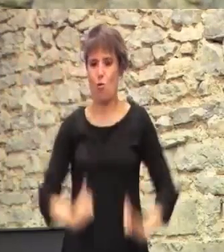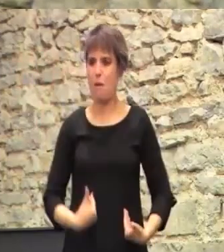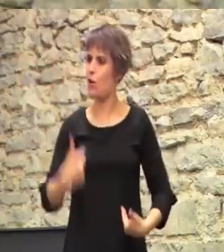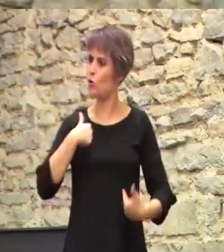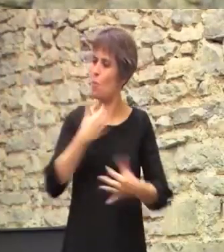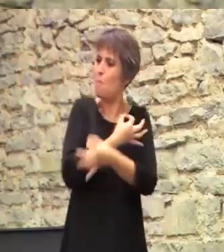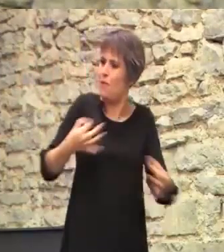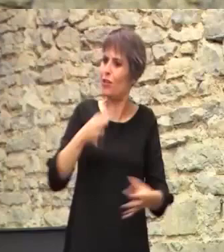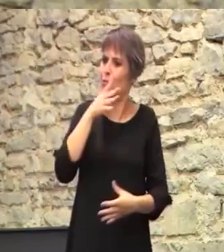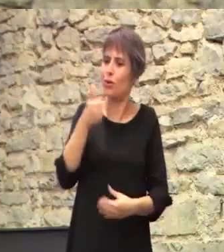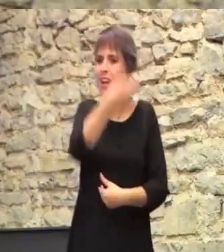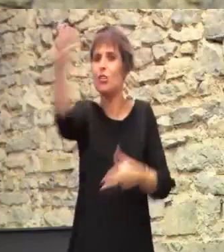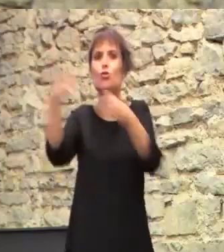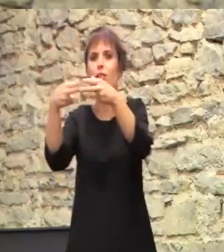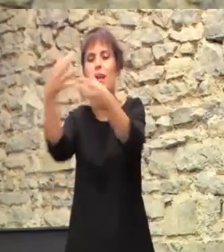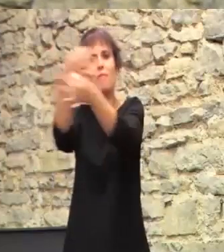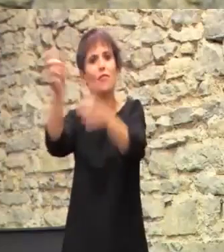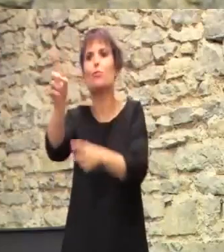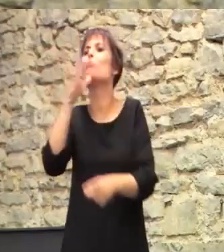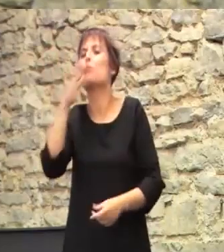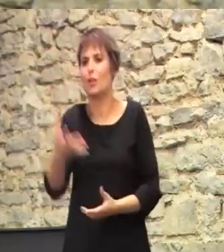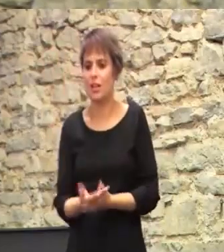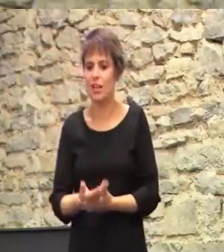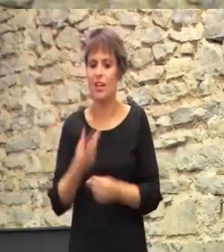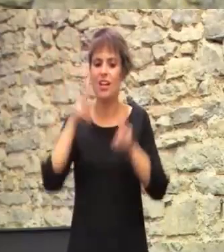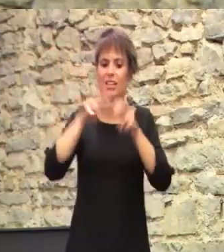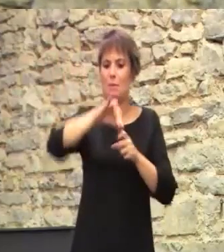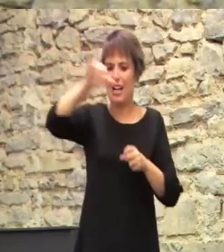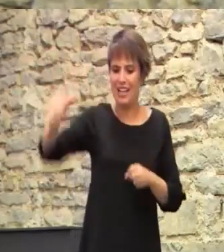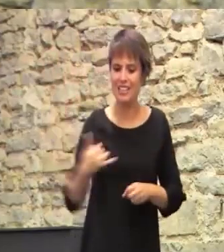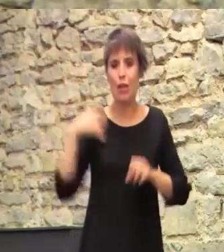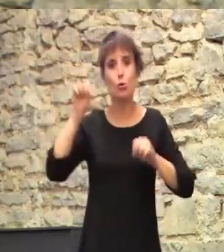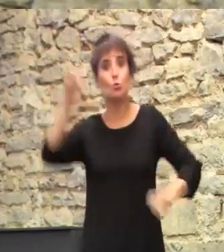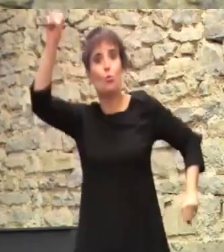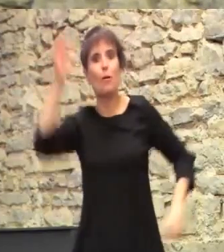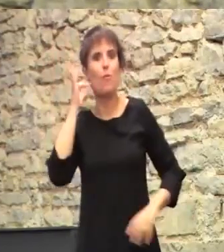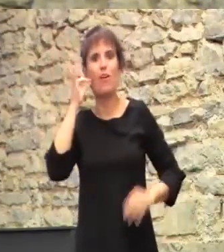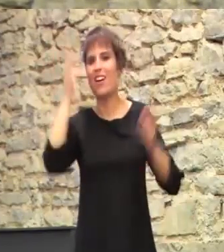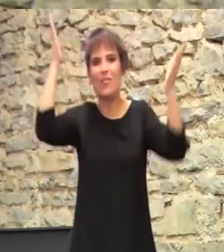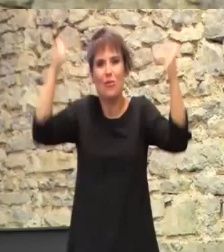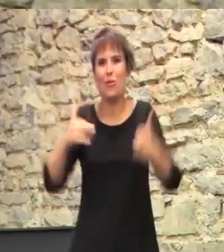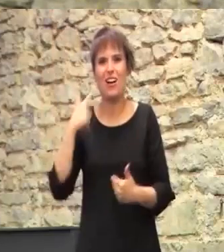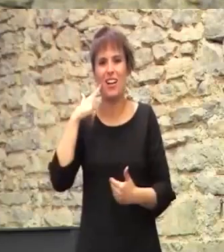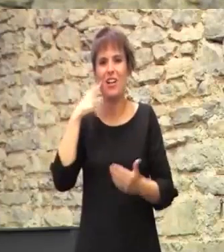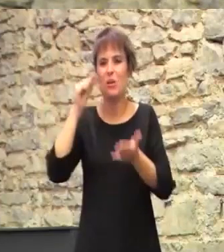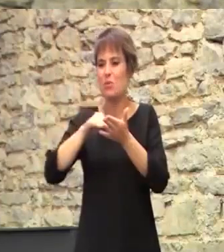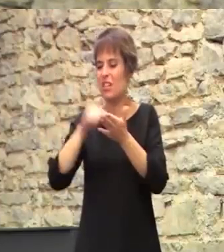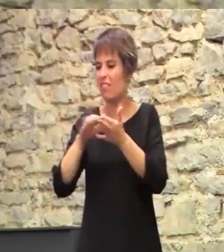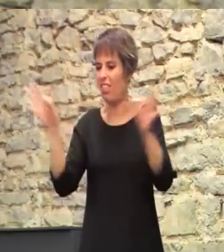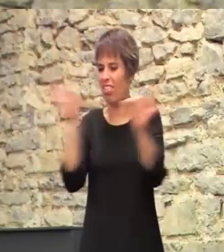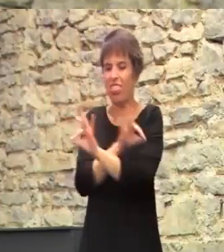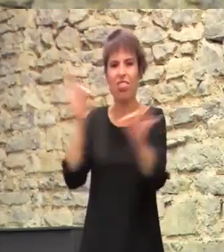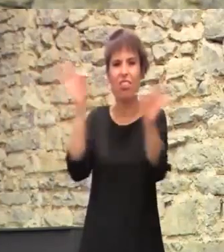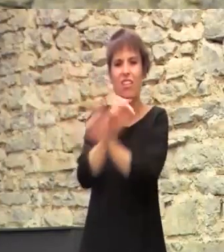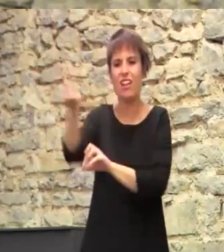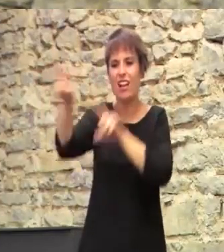yo creo que se perfecta para todo el agotamiento la super goma no existía se confunde en elecciones libras